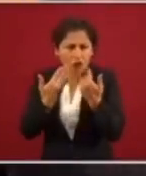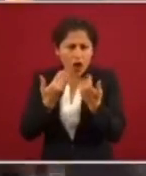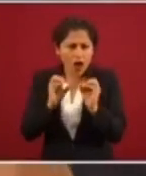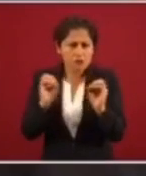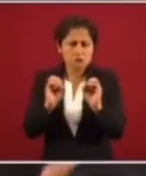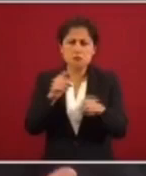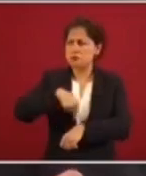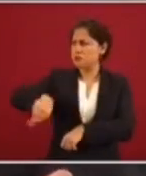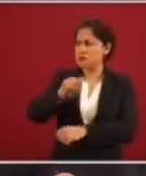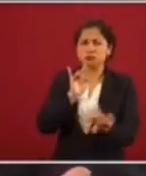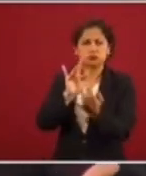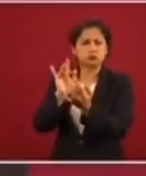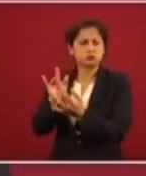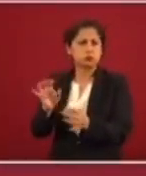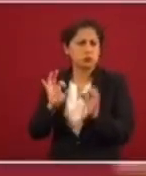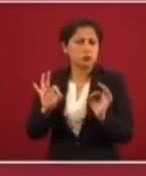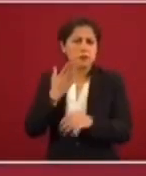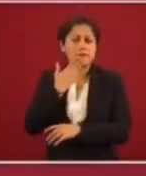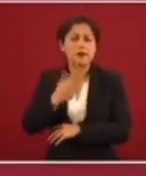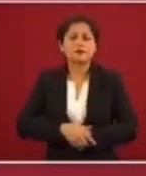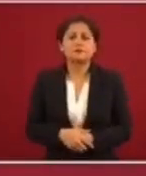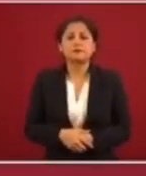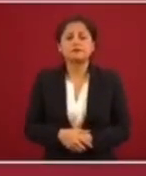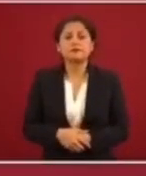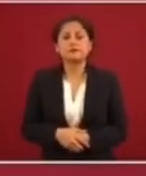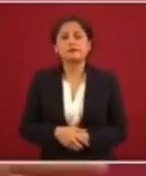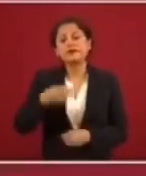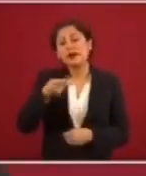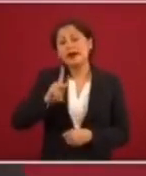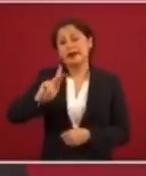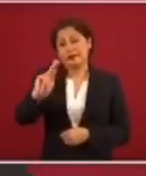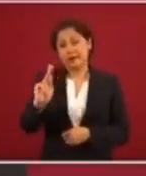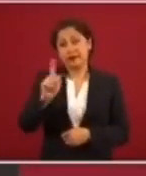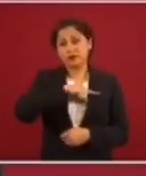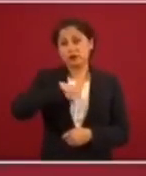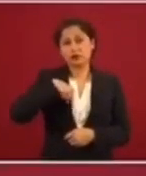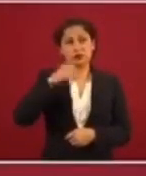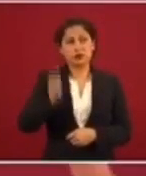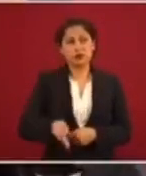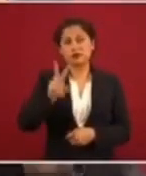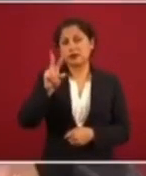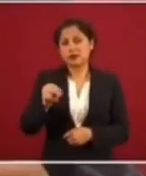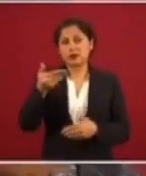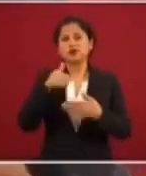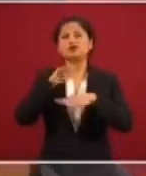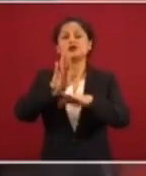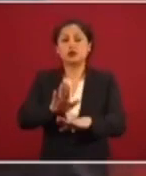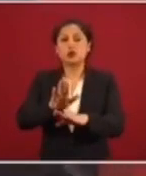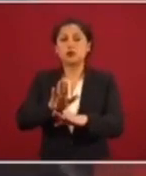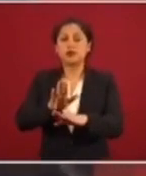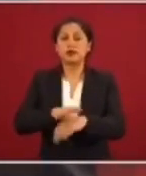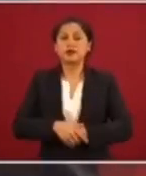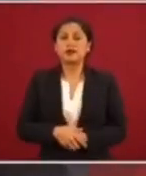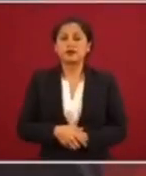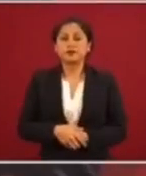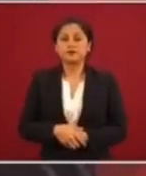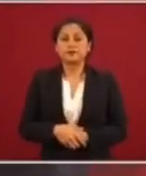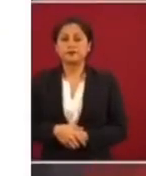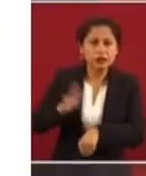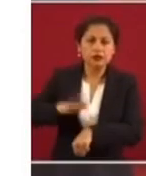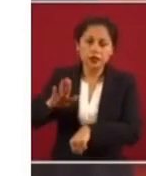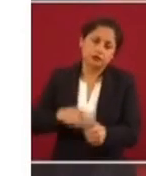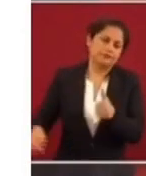estamos de acuerdo con el plan de rescate que ellos